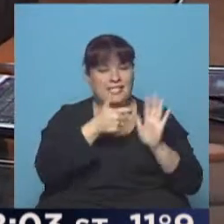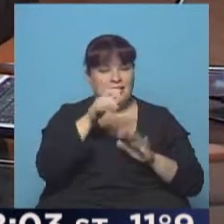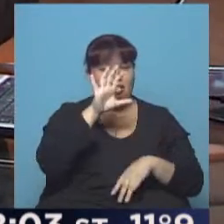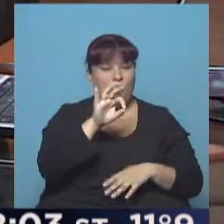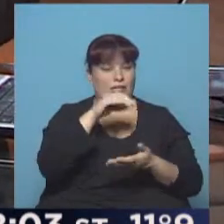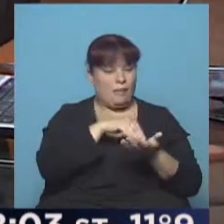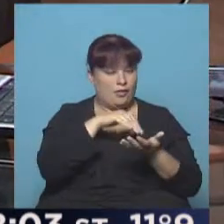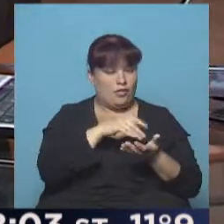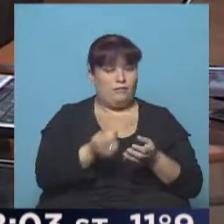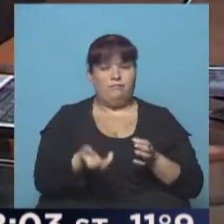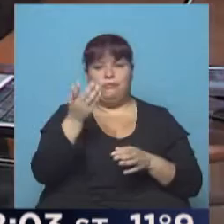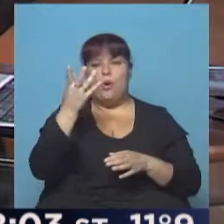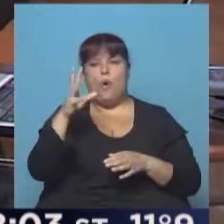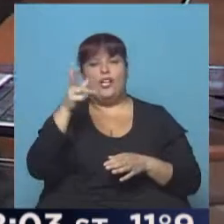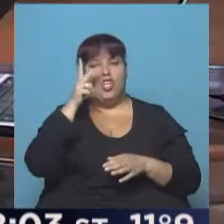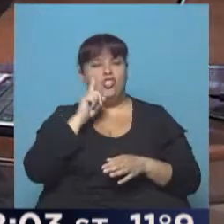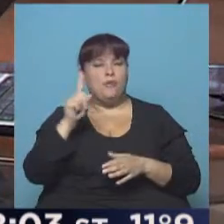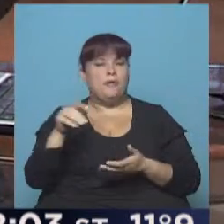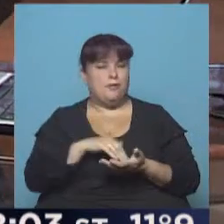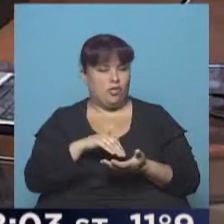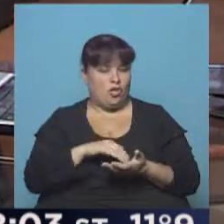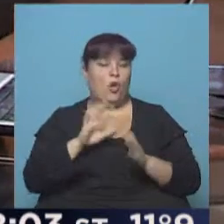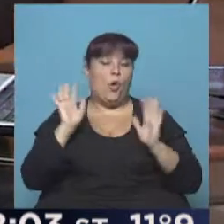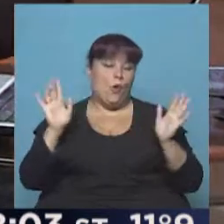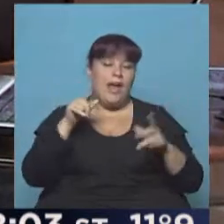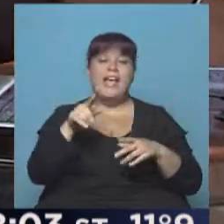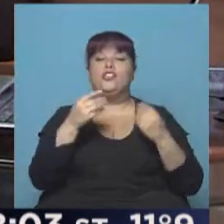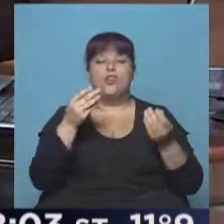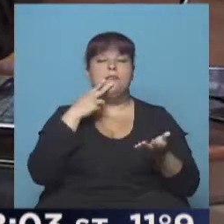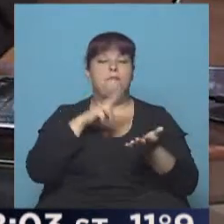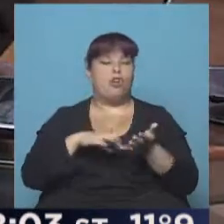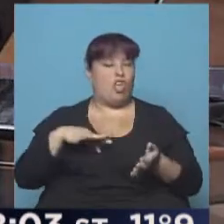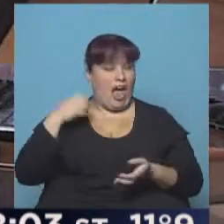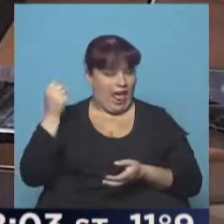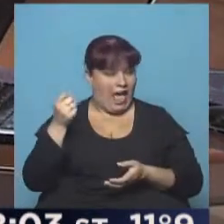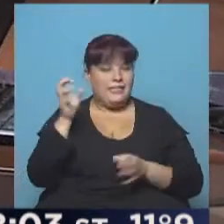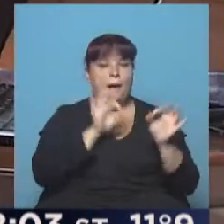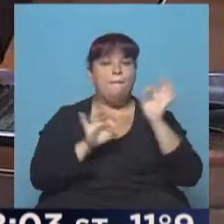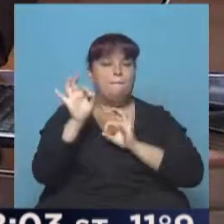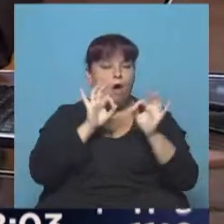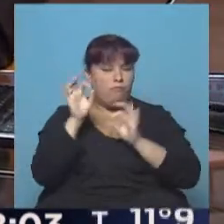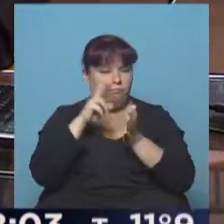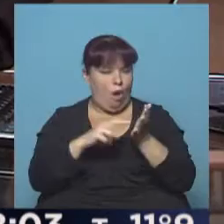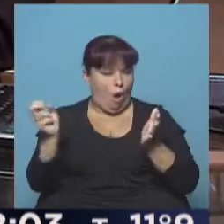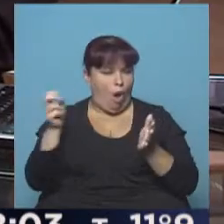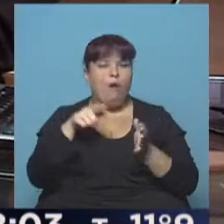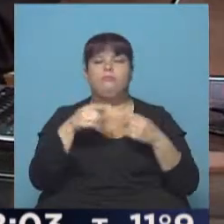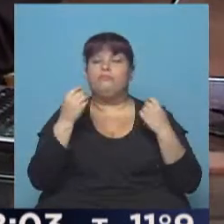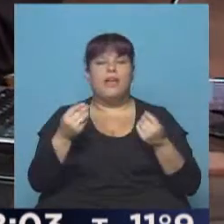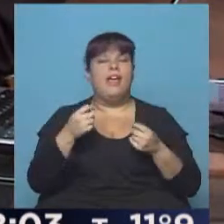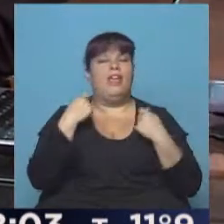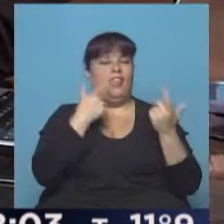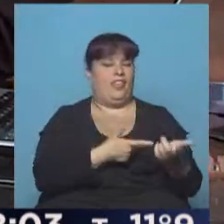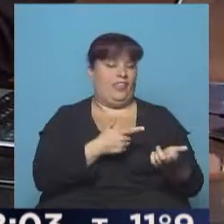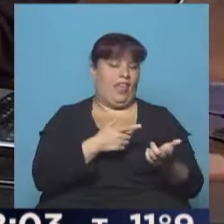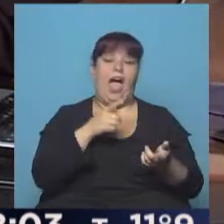650 millones a recibir 48.000 millones. Bueno, a ver, esto tiene que ver con el impuesto a las ganancias, con un porcentaje que es lo que tiene que recibir